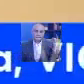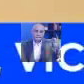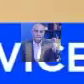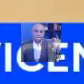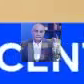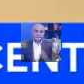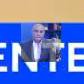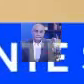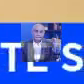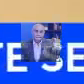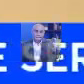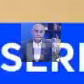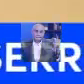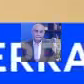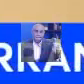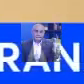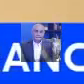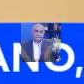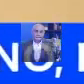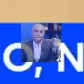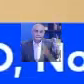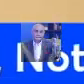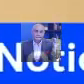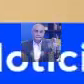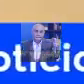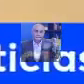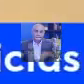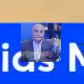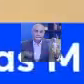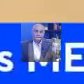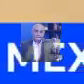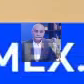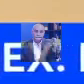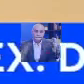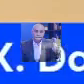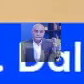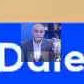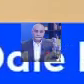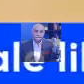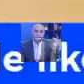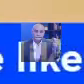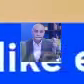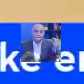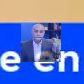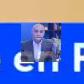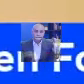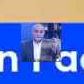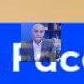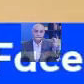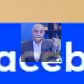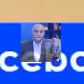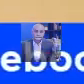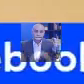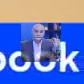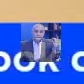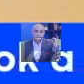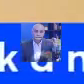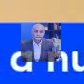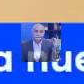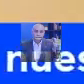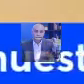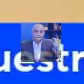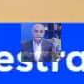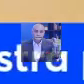Bueno, siempre será muy triste, muy lamentable que se esté medrando con el dolor ajeno, que esta